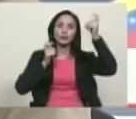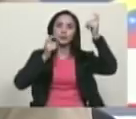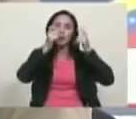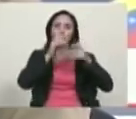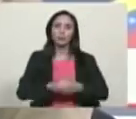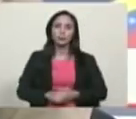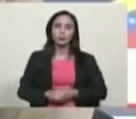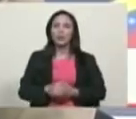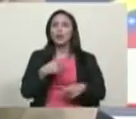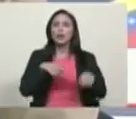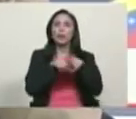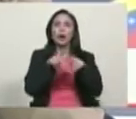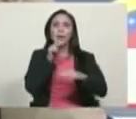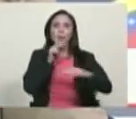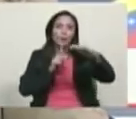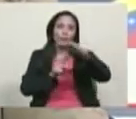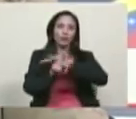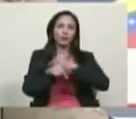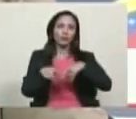como un profeta,